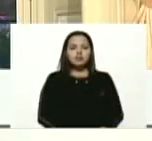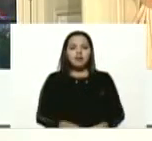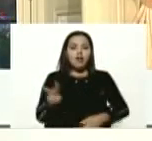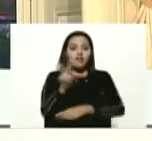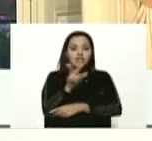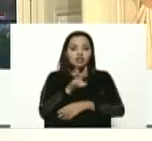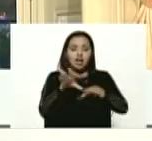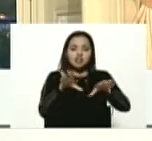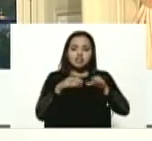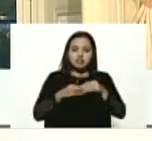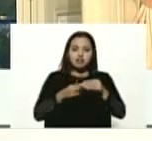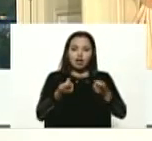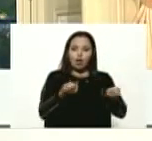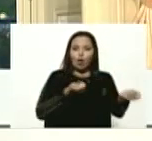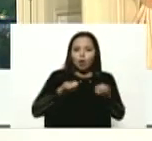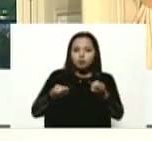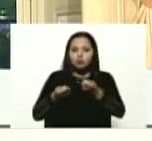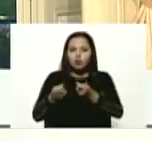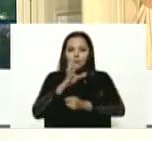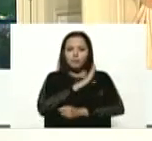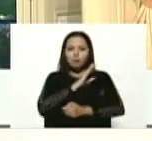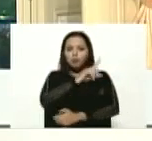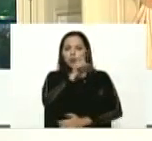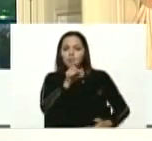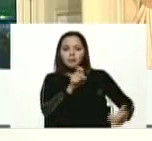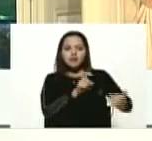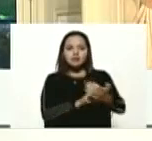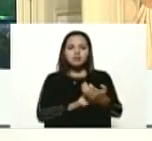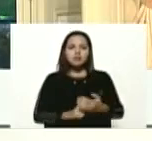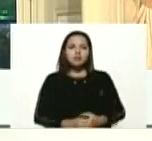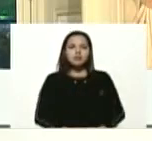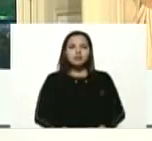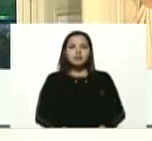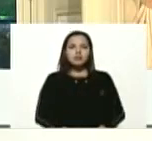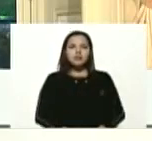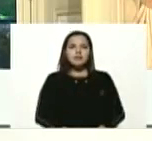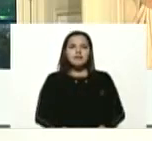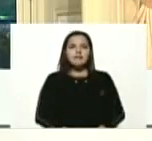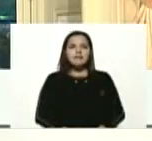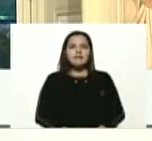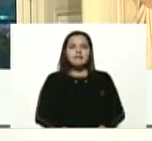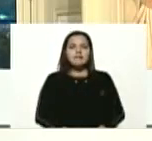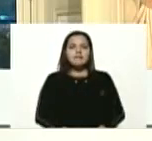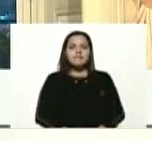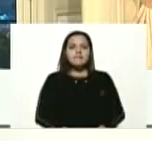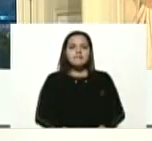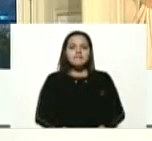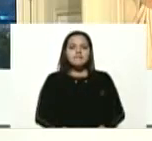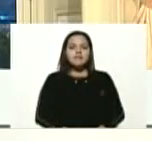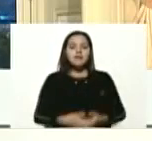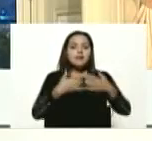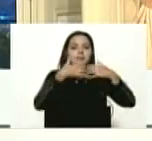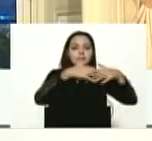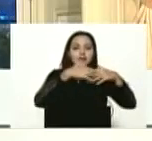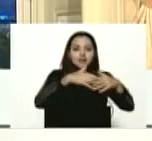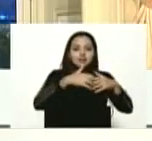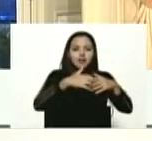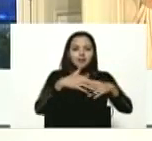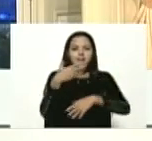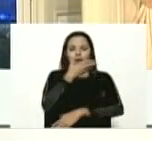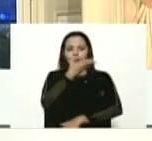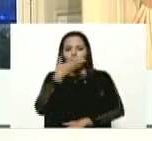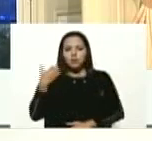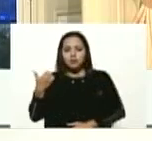la conducción y la propiedad completa de la poderosa empresa de